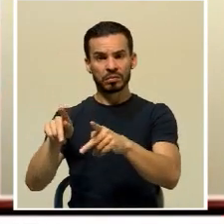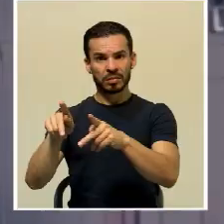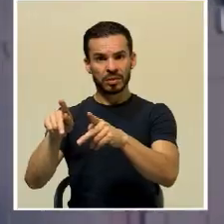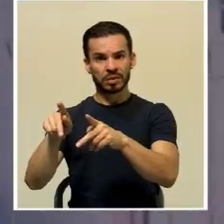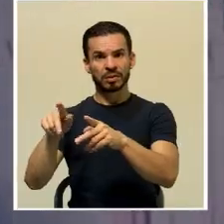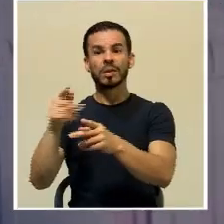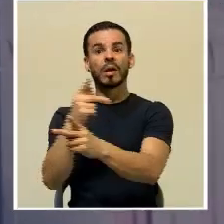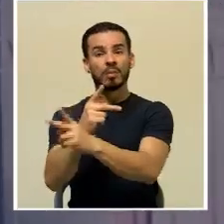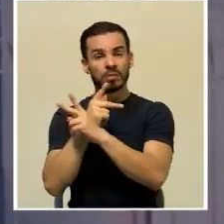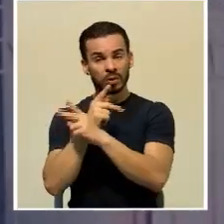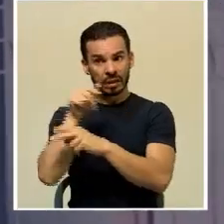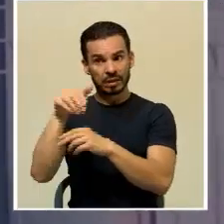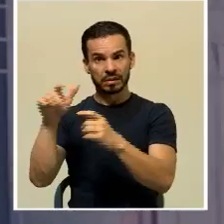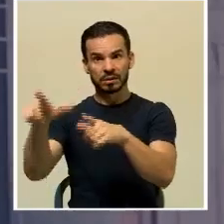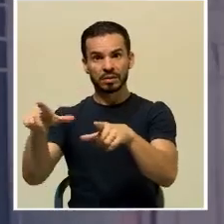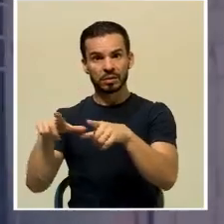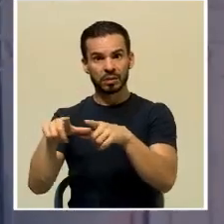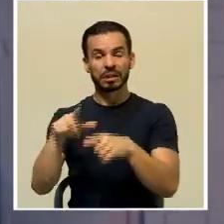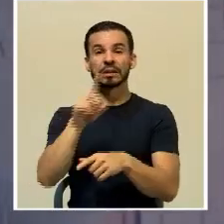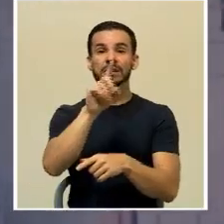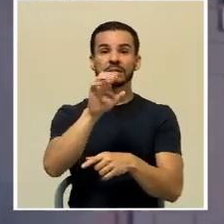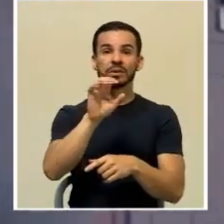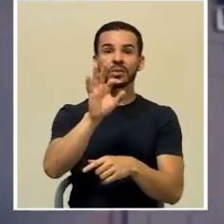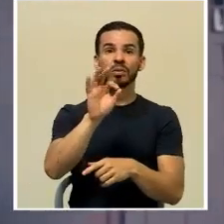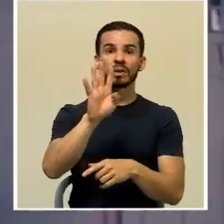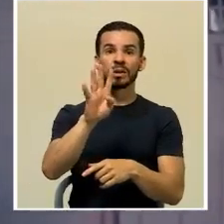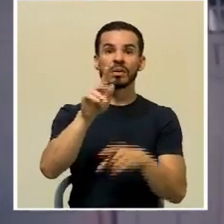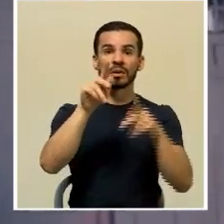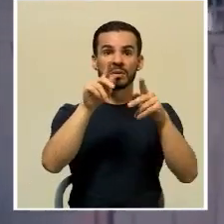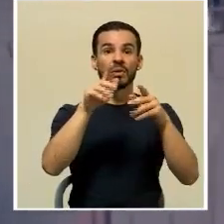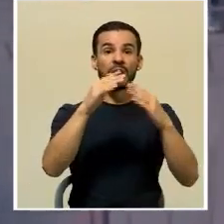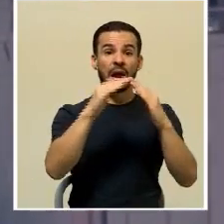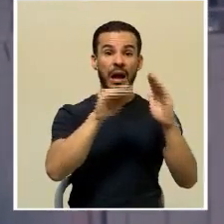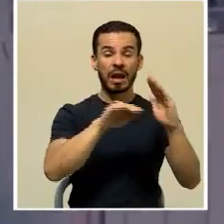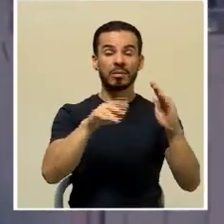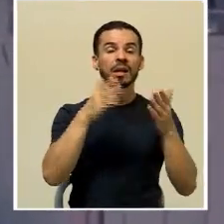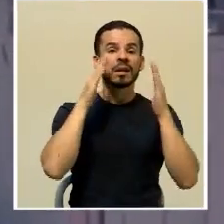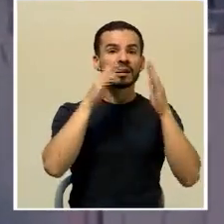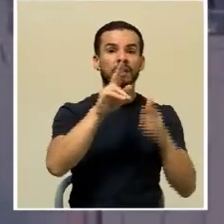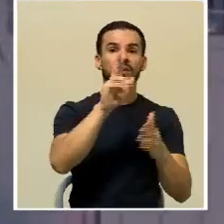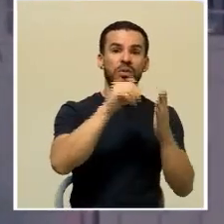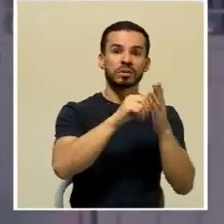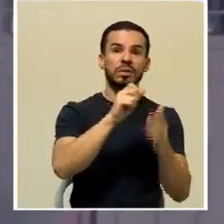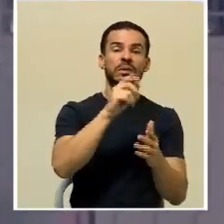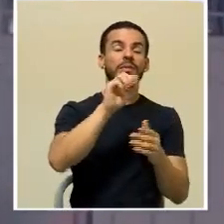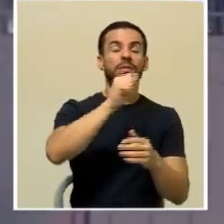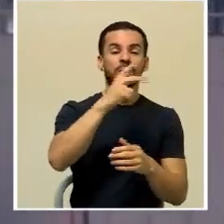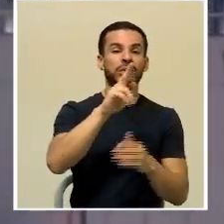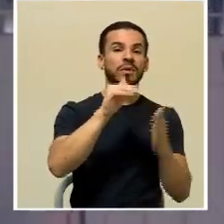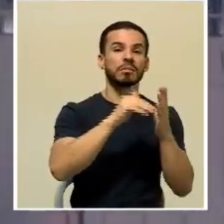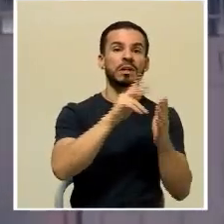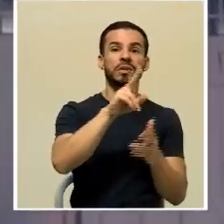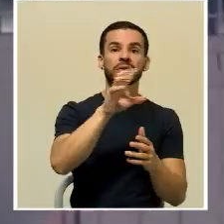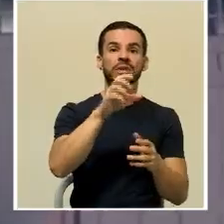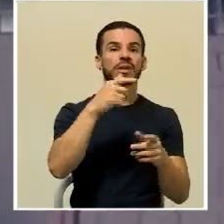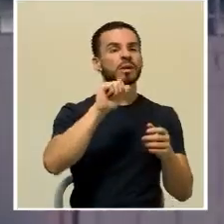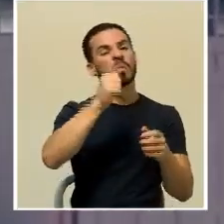siendo protegidas. 194 albergues serían para atender a 12.278 personas